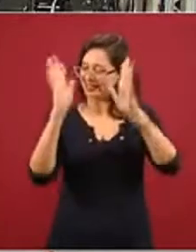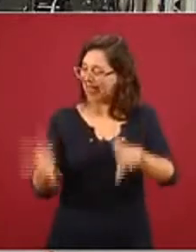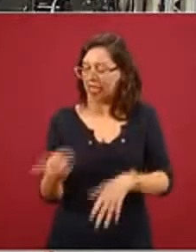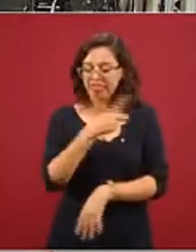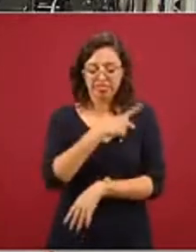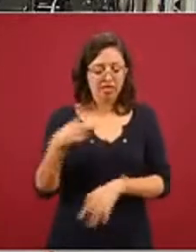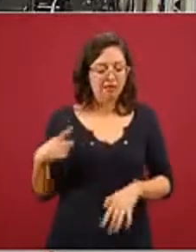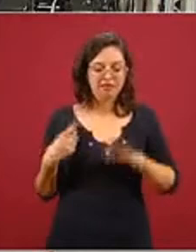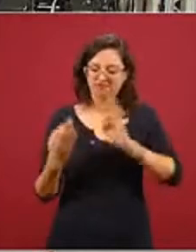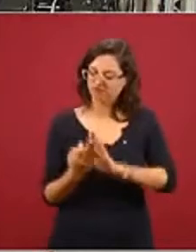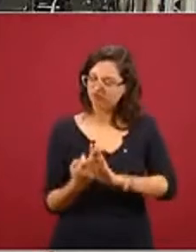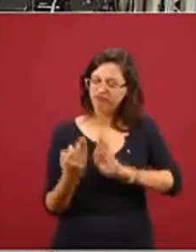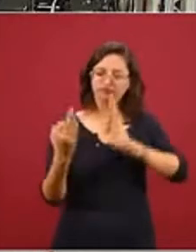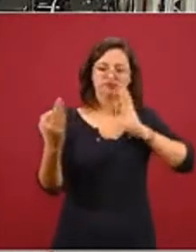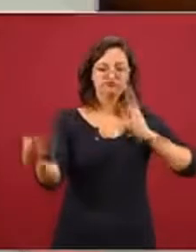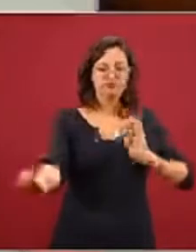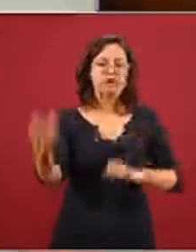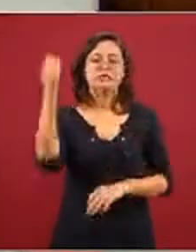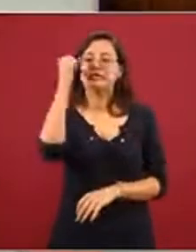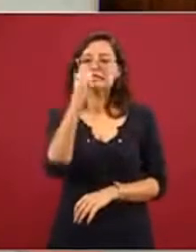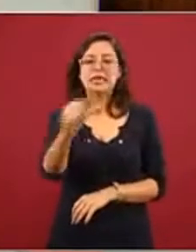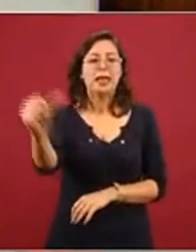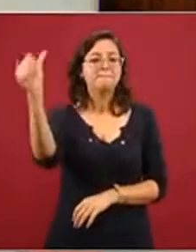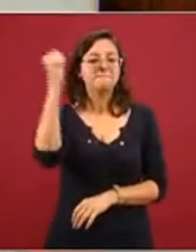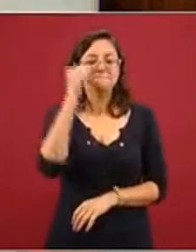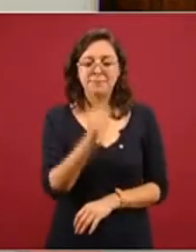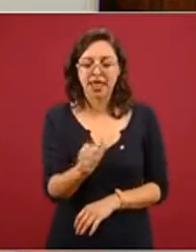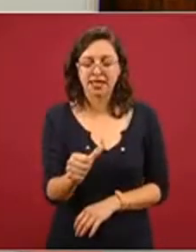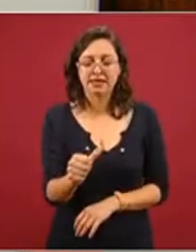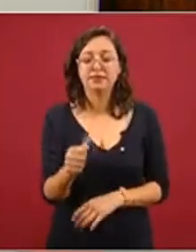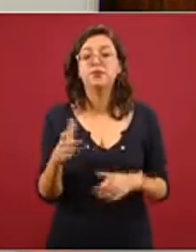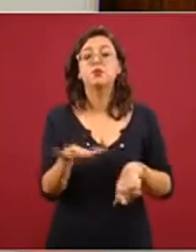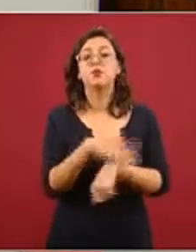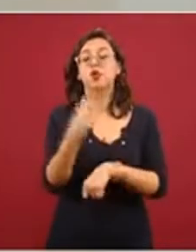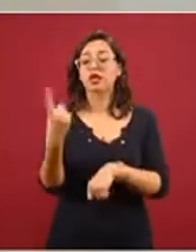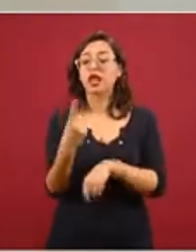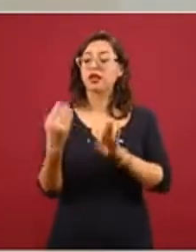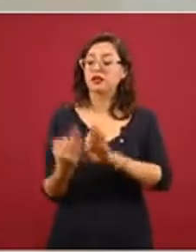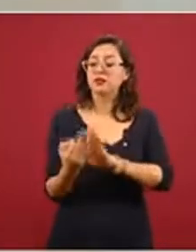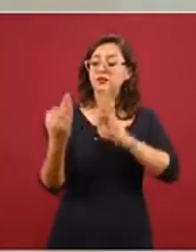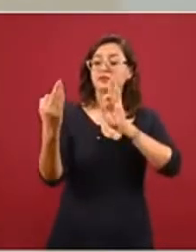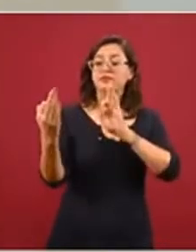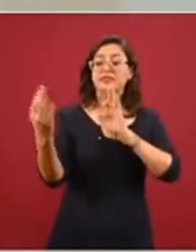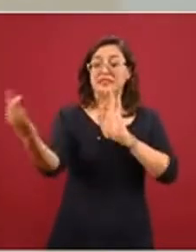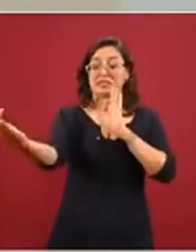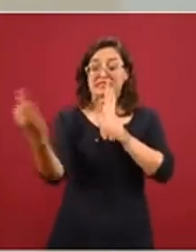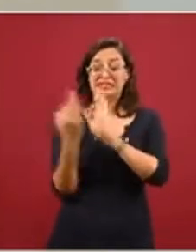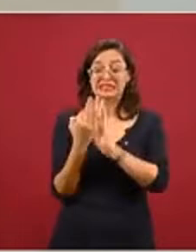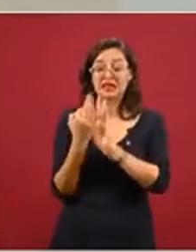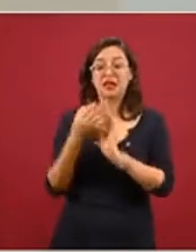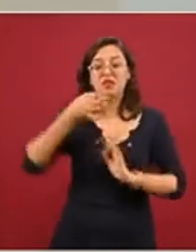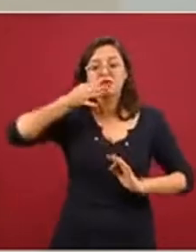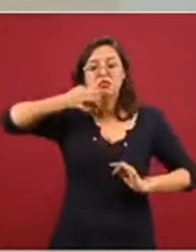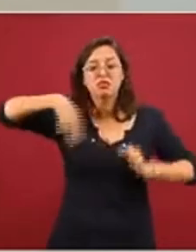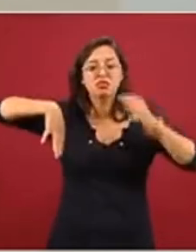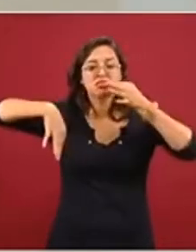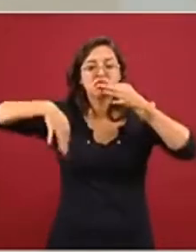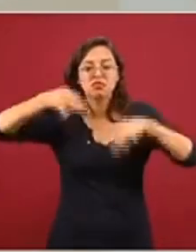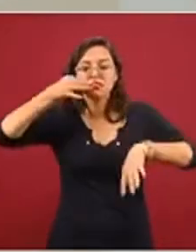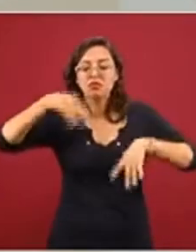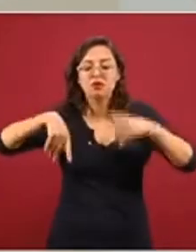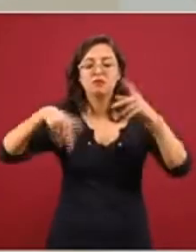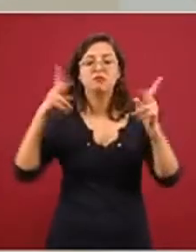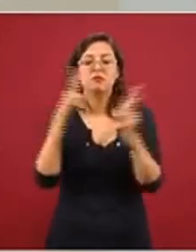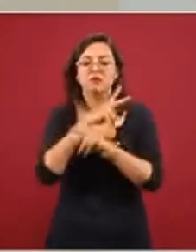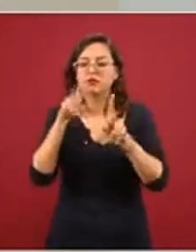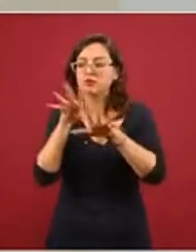es la distancia en la que pueden viajar las gotas de saliva y otras secreciones respiratorias que pueden ser